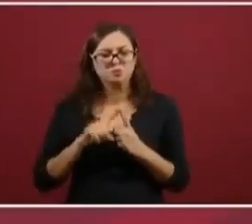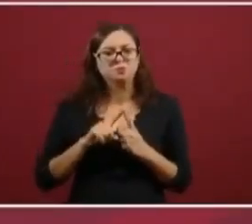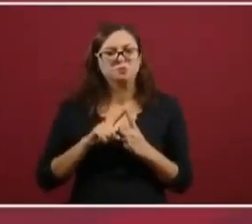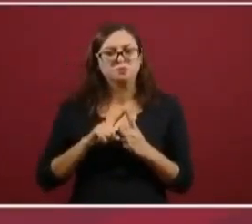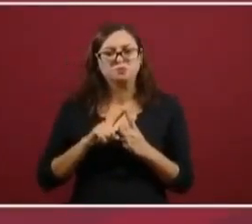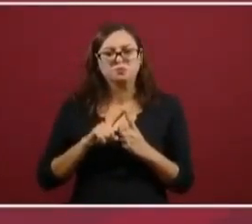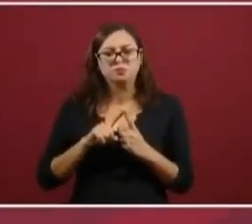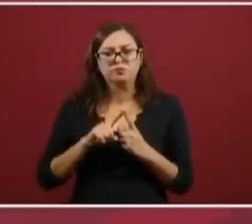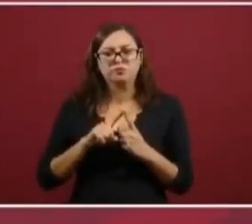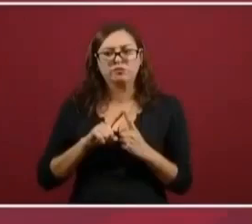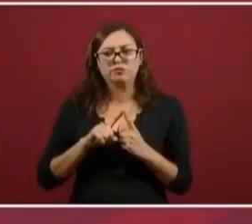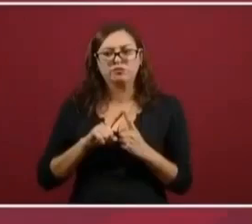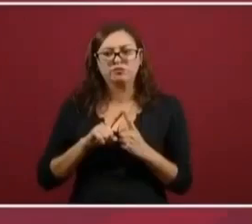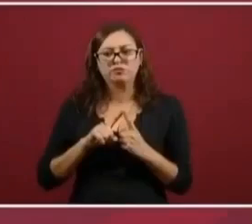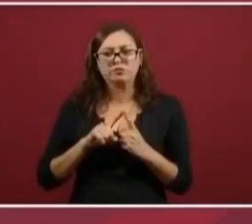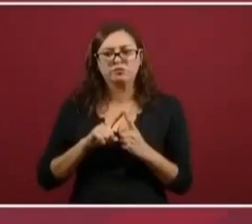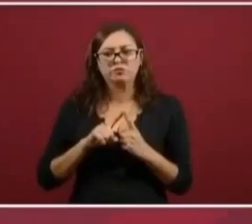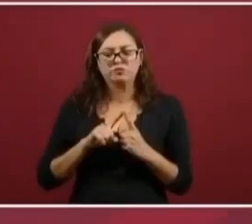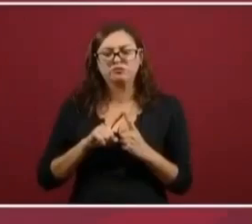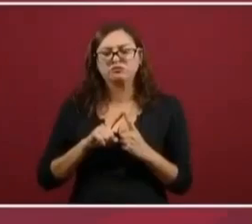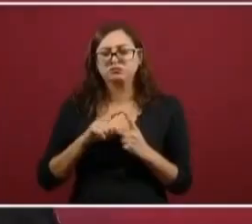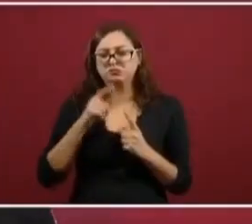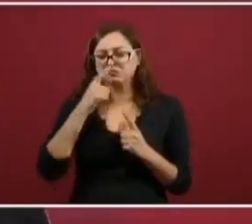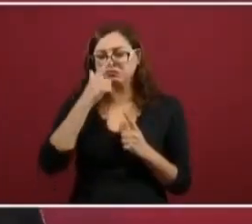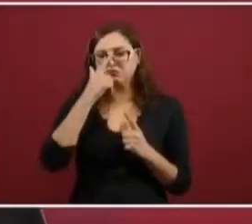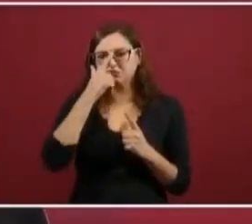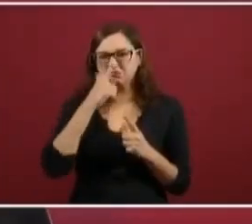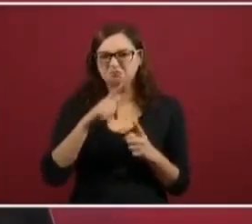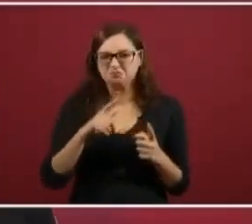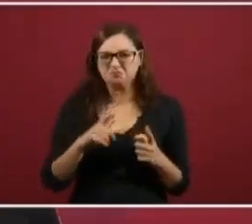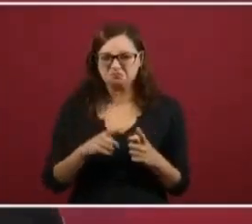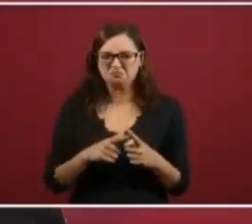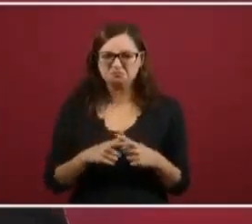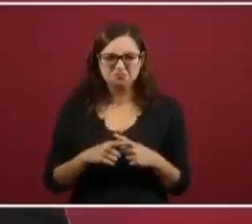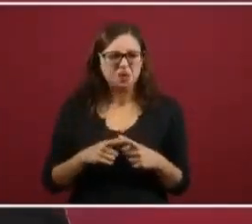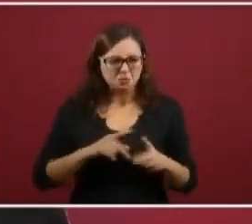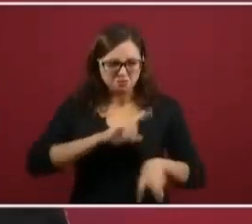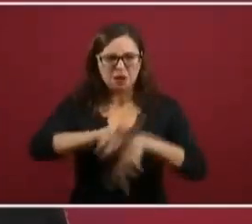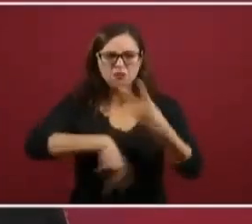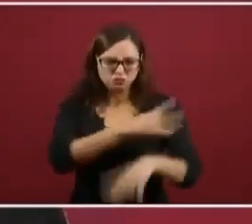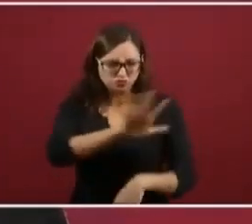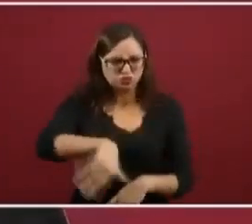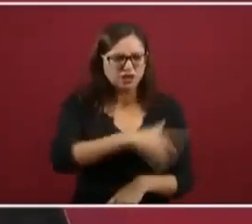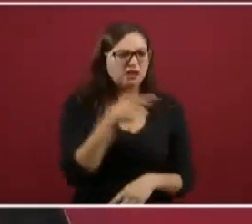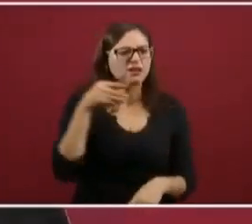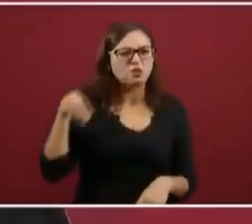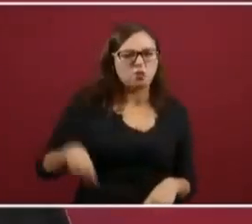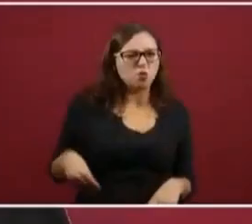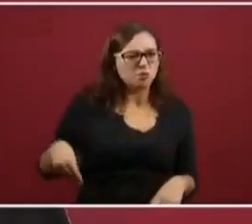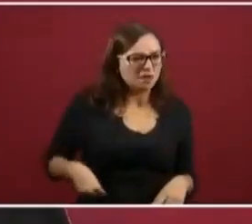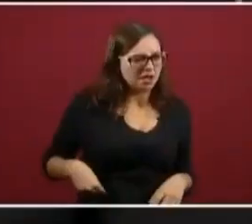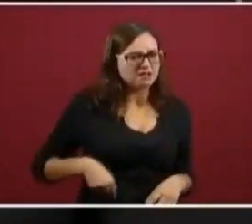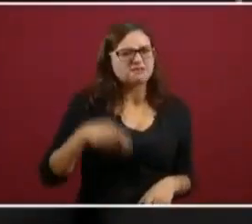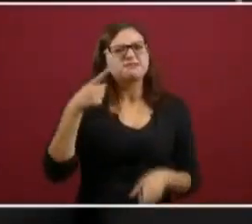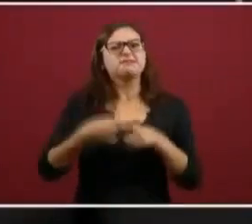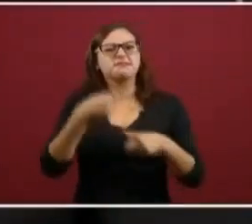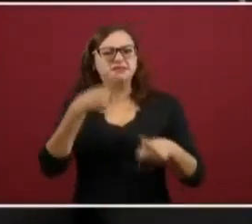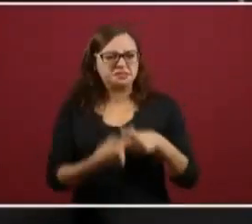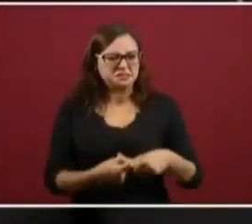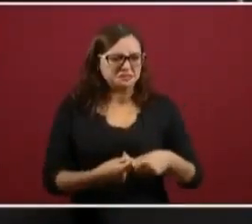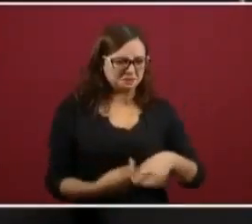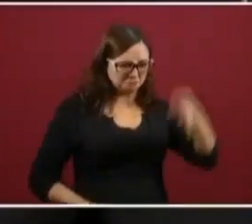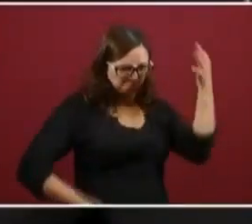meternos a juzgar a los responsables